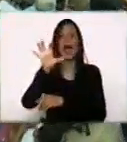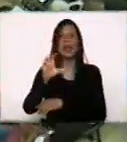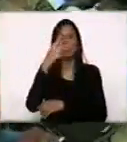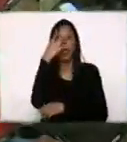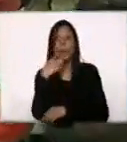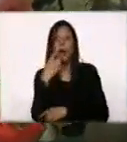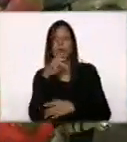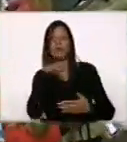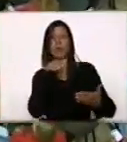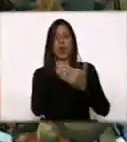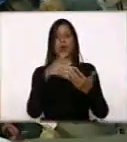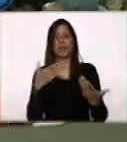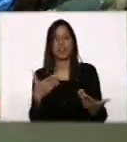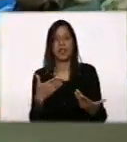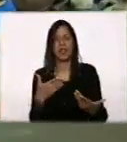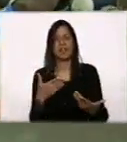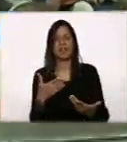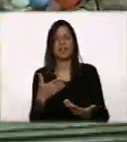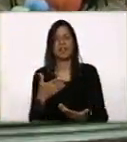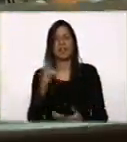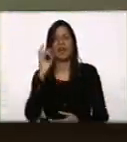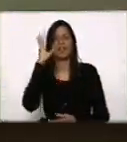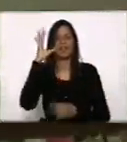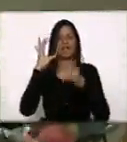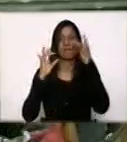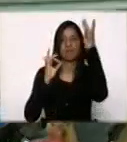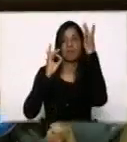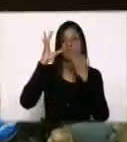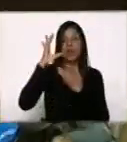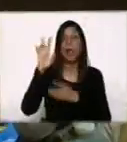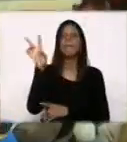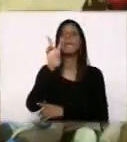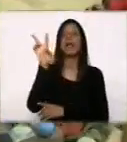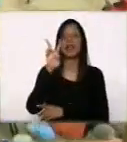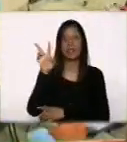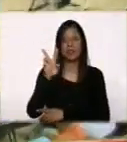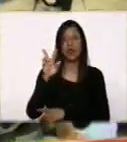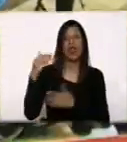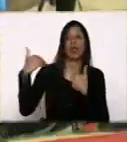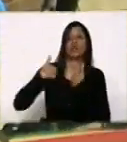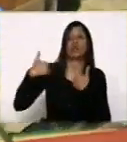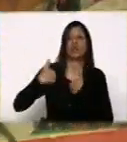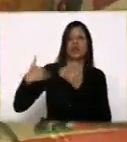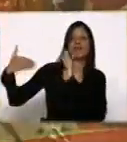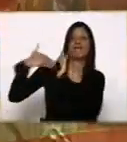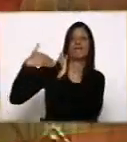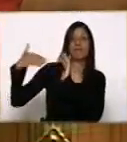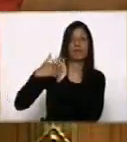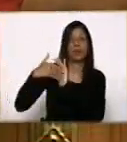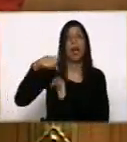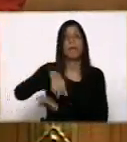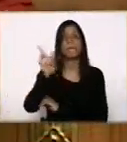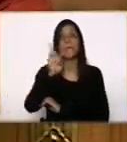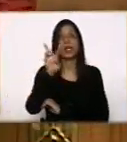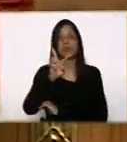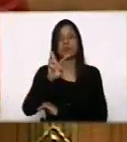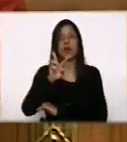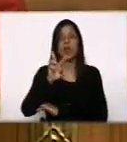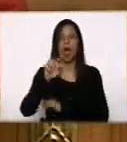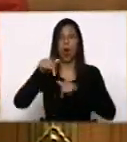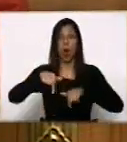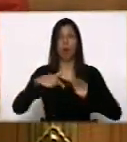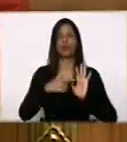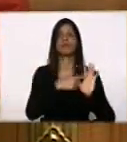los argumentos más absurdos. Y Venezuela no ha escapado de eso. Venezuela es hoy, como nos lo dijo nuestro comandante, vanguardia.